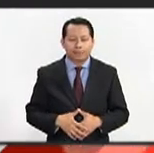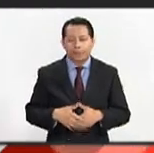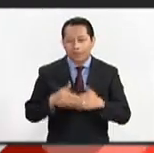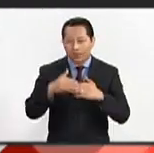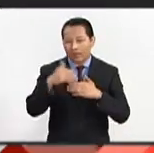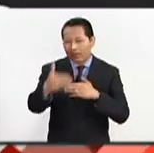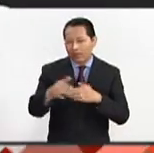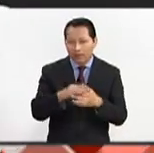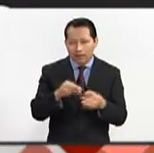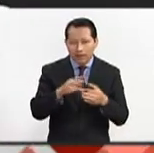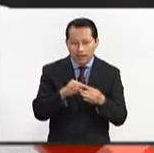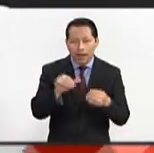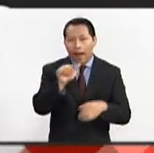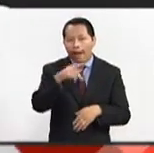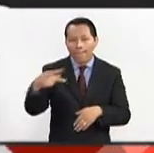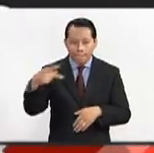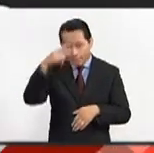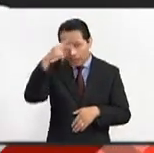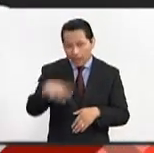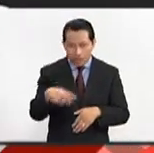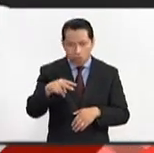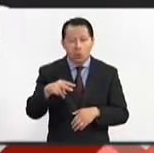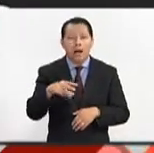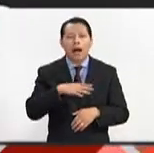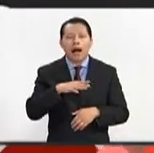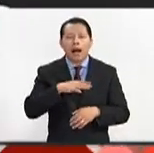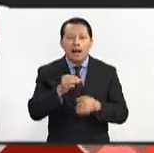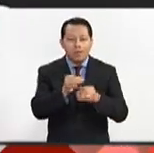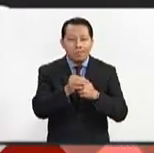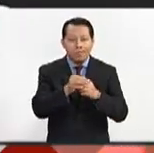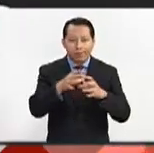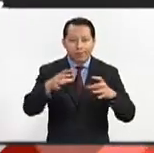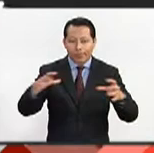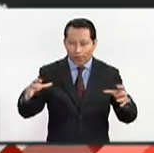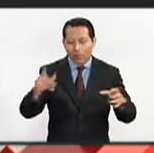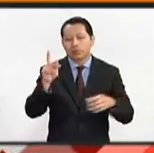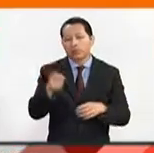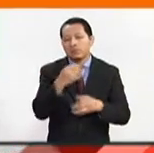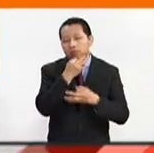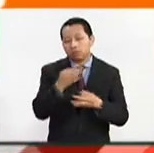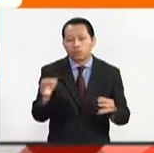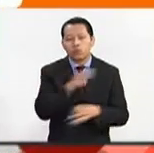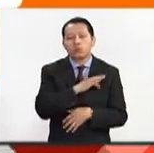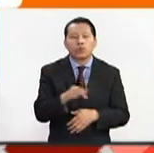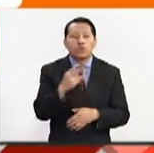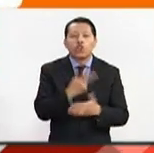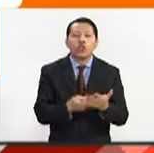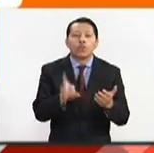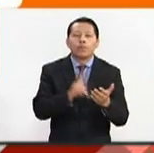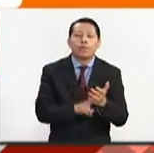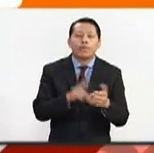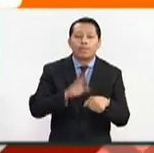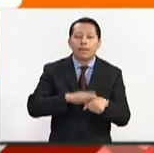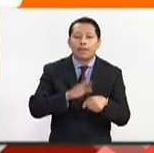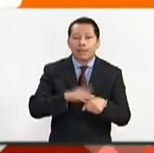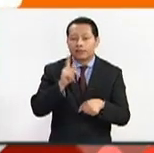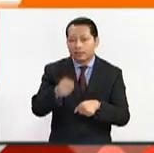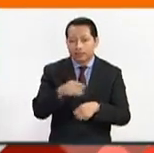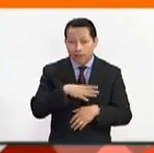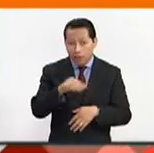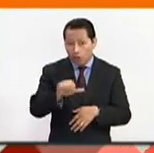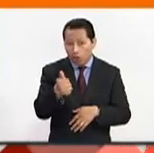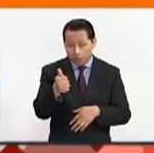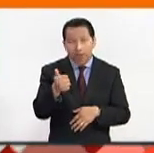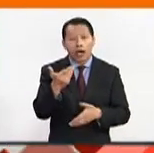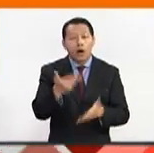Más adelante, la aplicación mexicana de alerta sísmica Sky Alert anunció que ampliará al doble su cobertura, pasando de 11